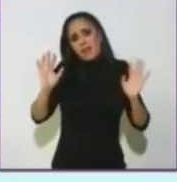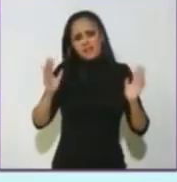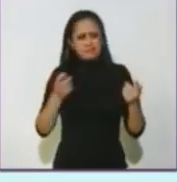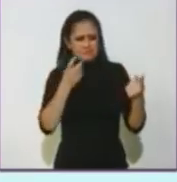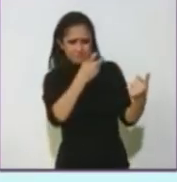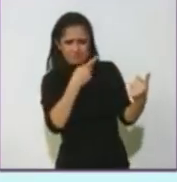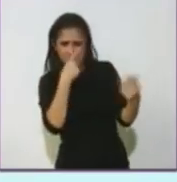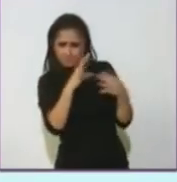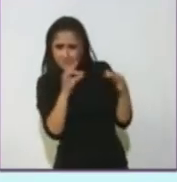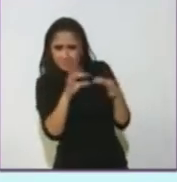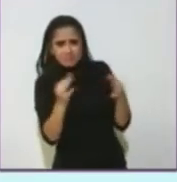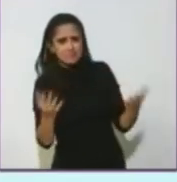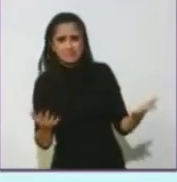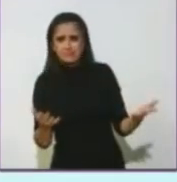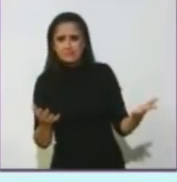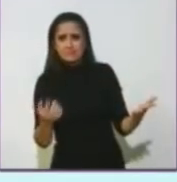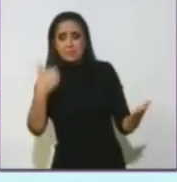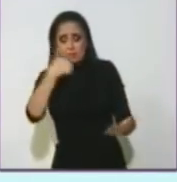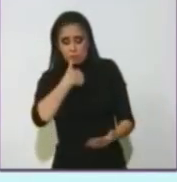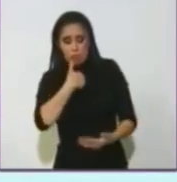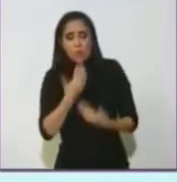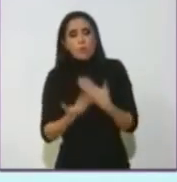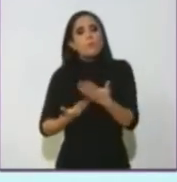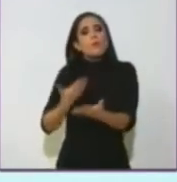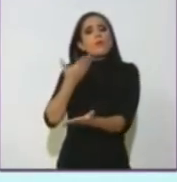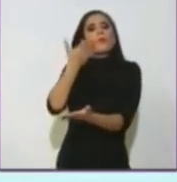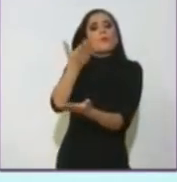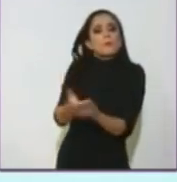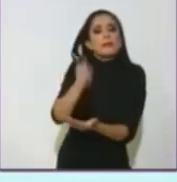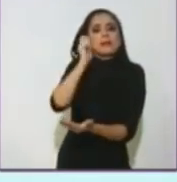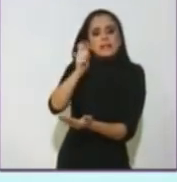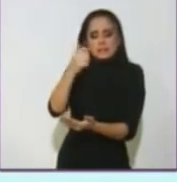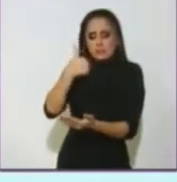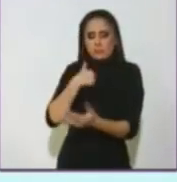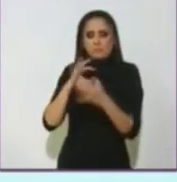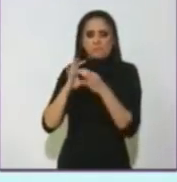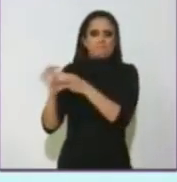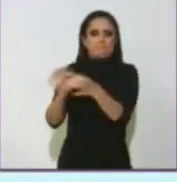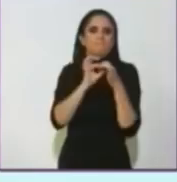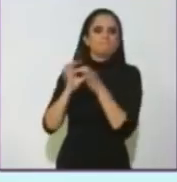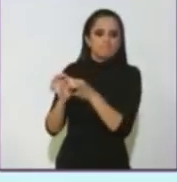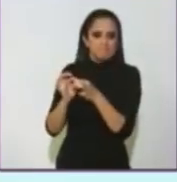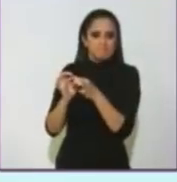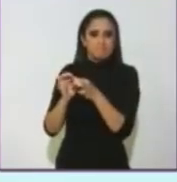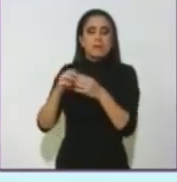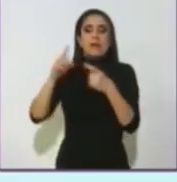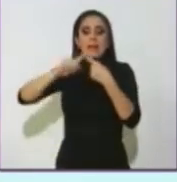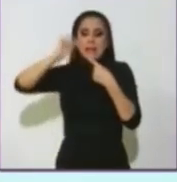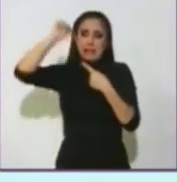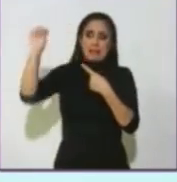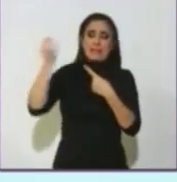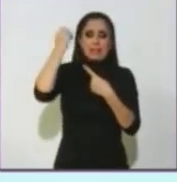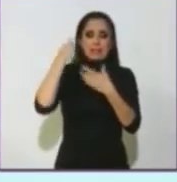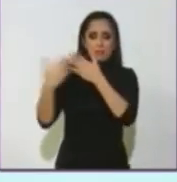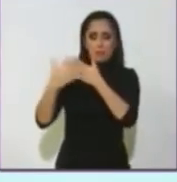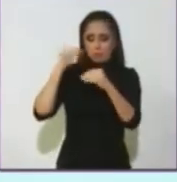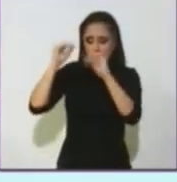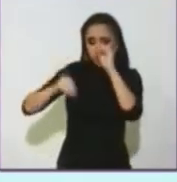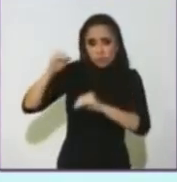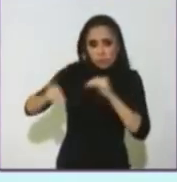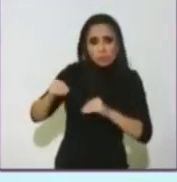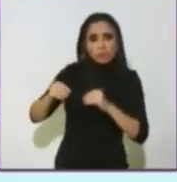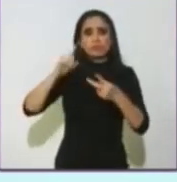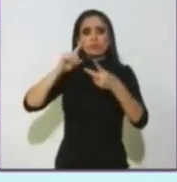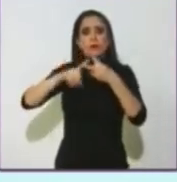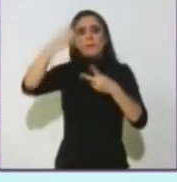mis propuestas al final de cuentas son una mancuerna trabajar con tecnología de punta para garantizar